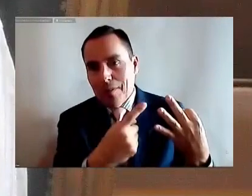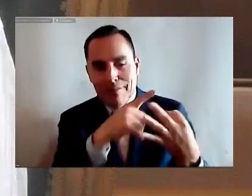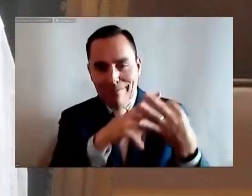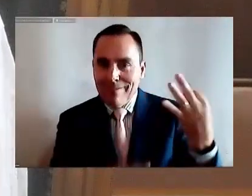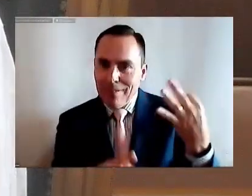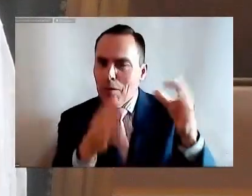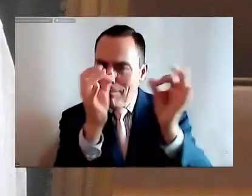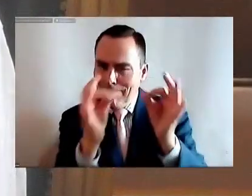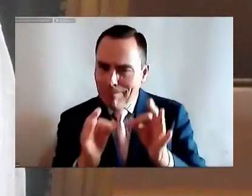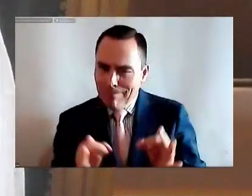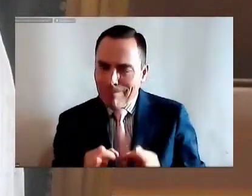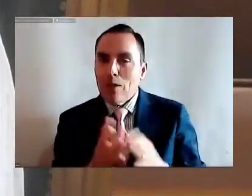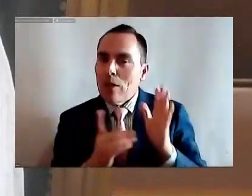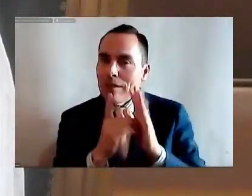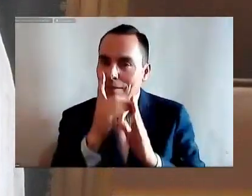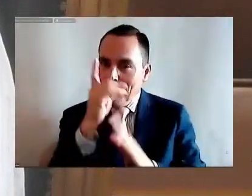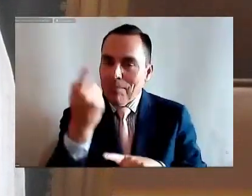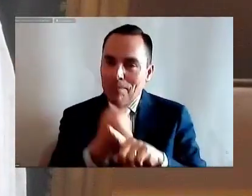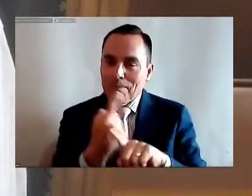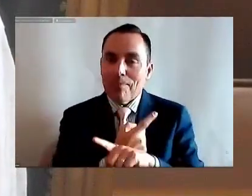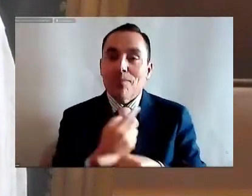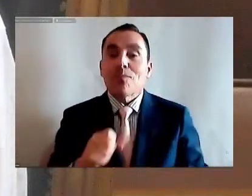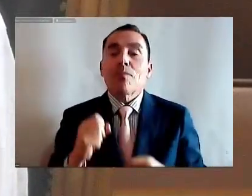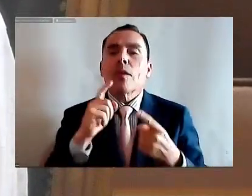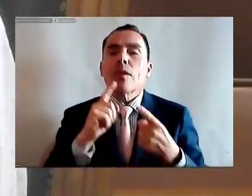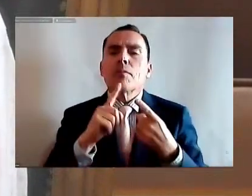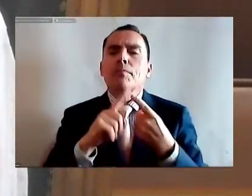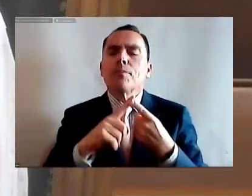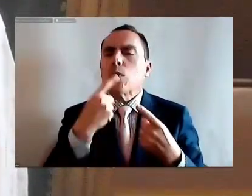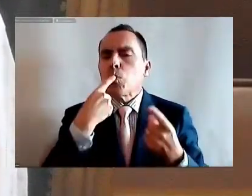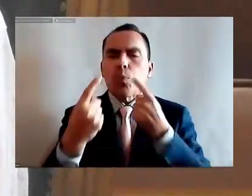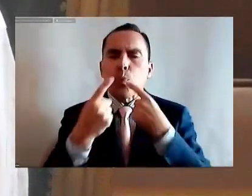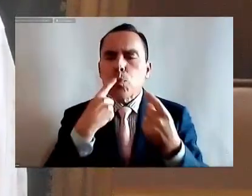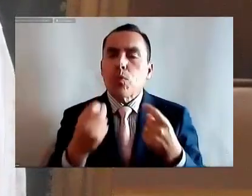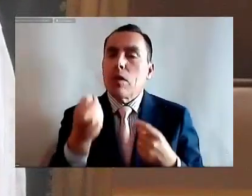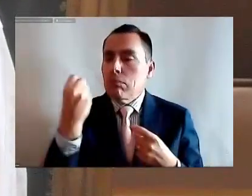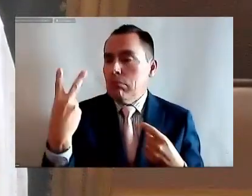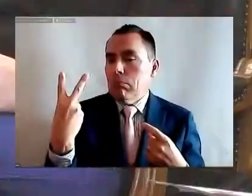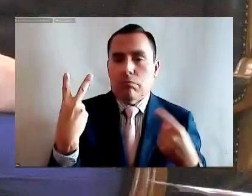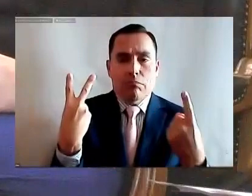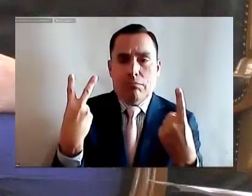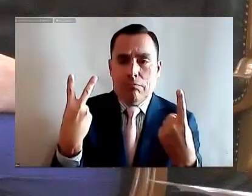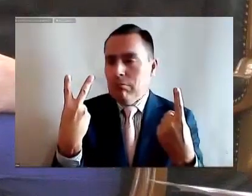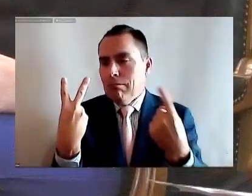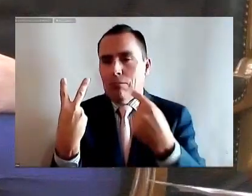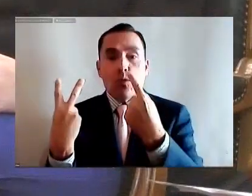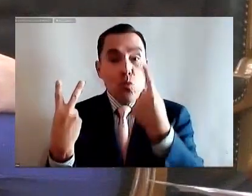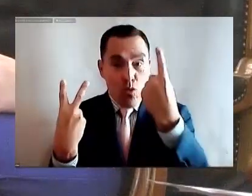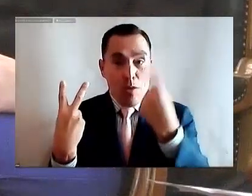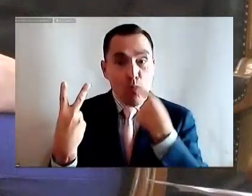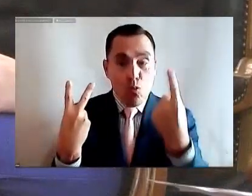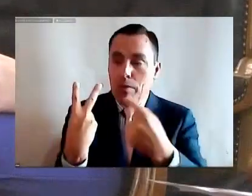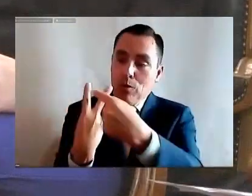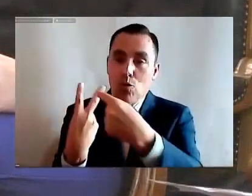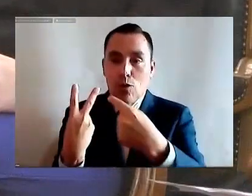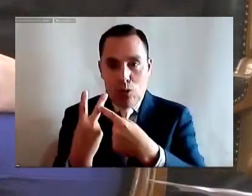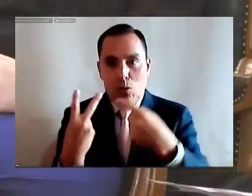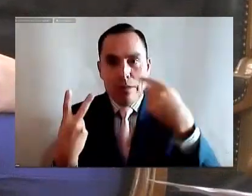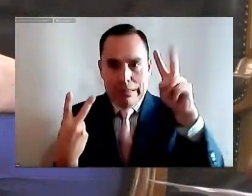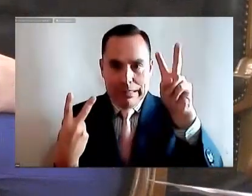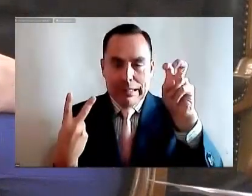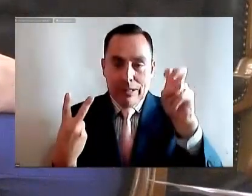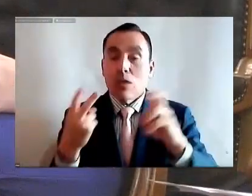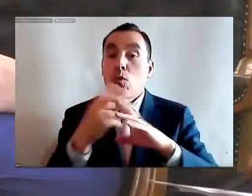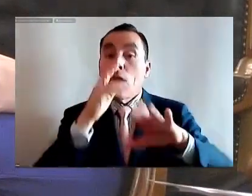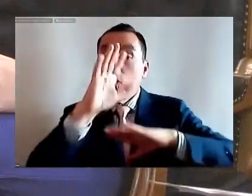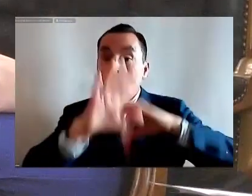pregunta dice relación con dos cuestiones intrínsecamente vinculadas al respeto, garantía y protección de los